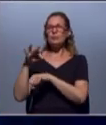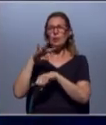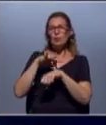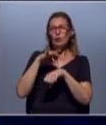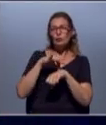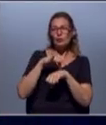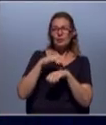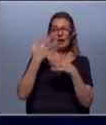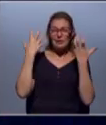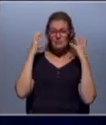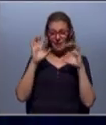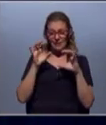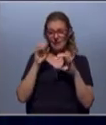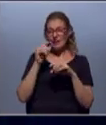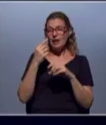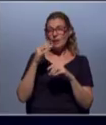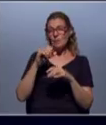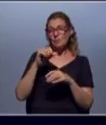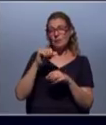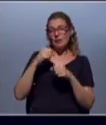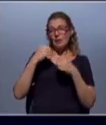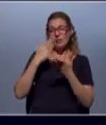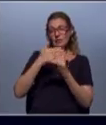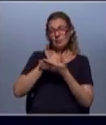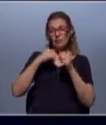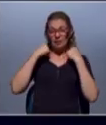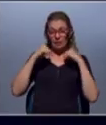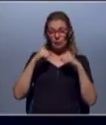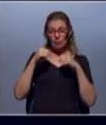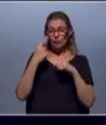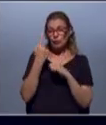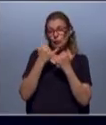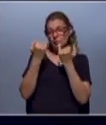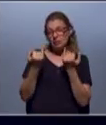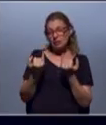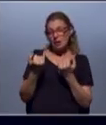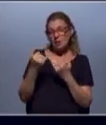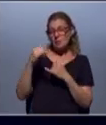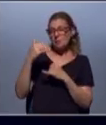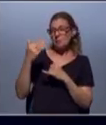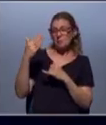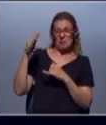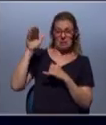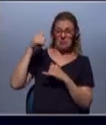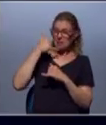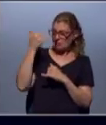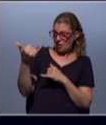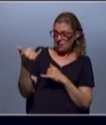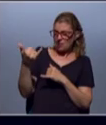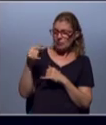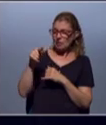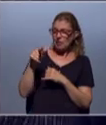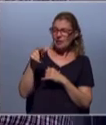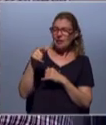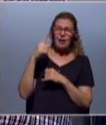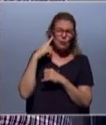paysandú y resulta que pasaron los días y un día me llaman de un diario preguntándome si yo era el del audio del chip de